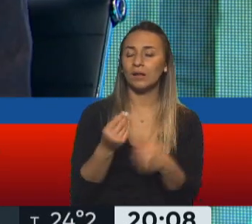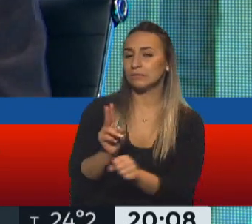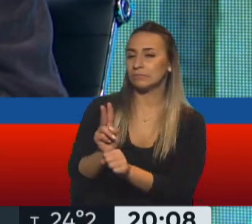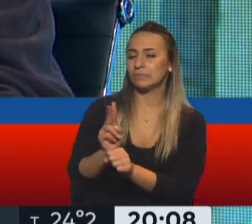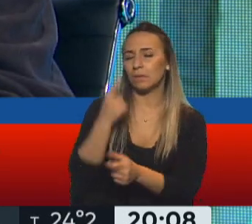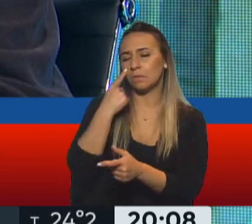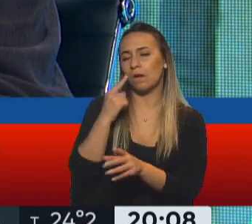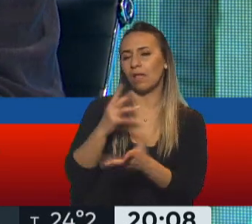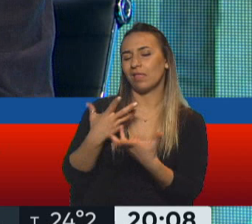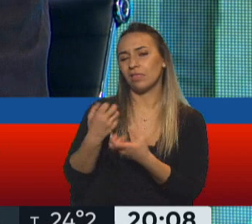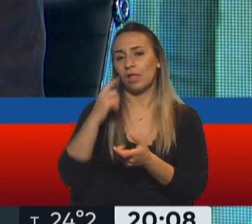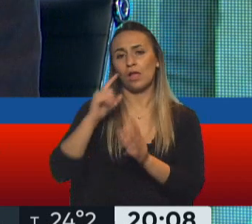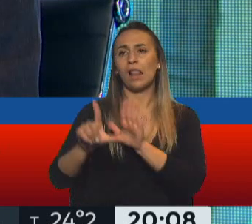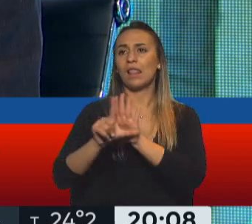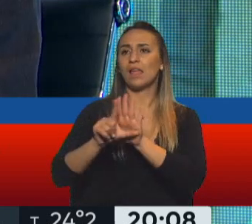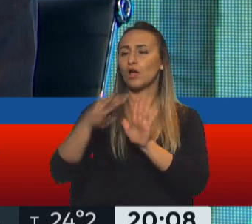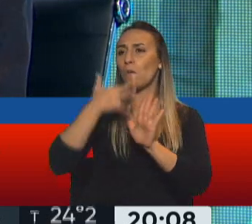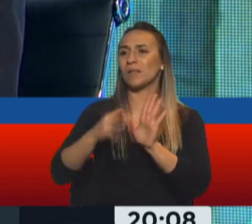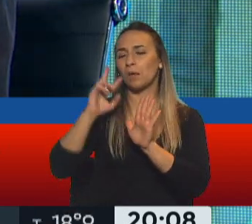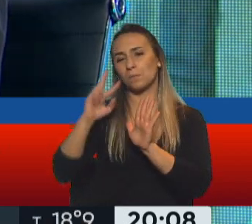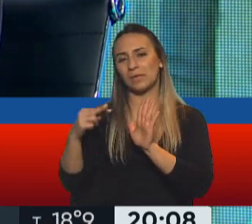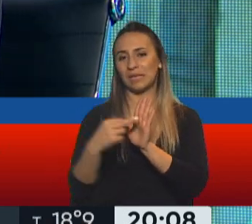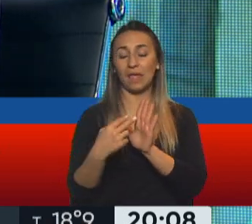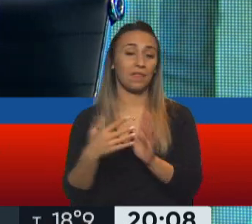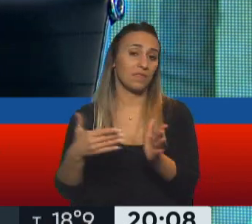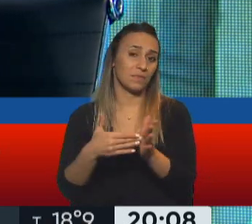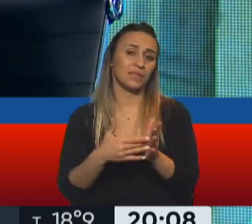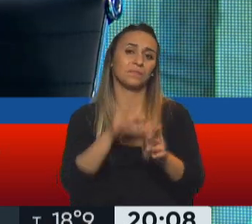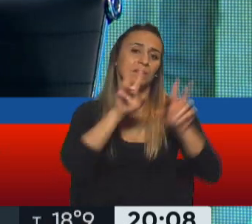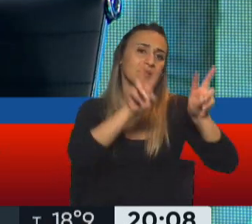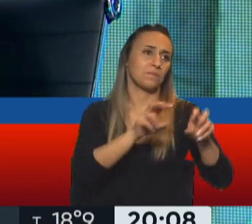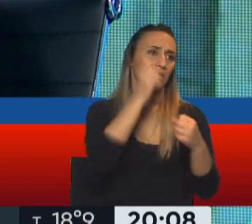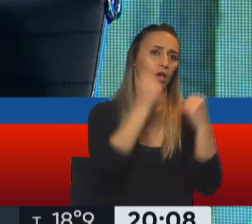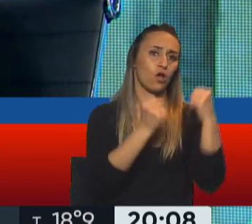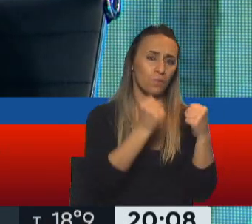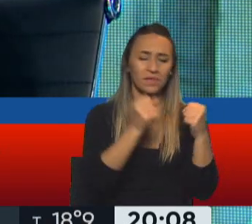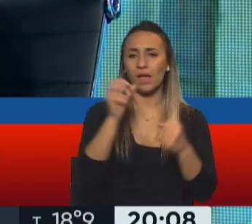ley cuando está en juego el derecho de propiedad o cuando hay alguna cuestión económica que tiene que ver con